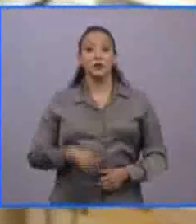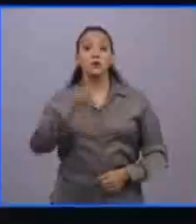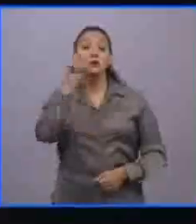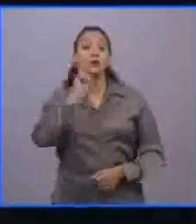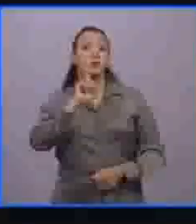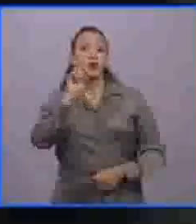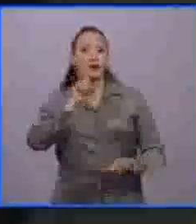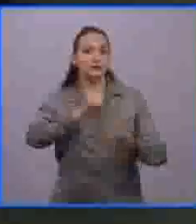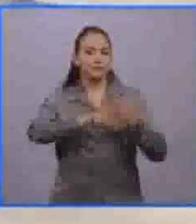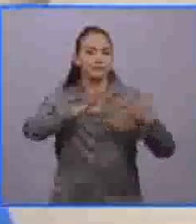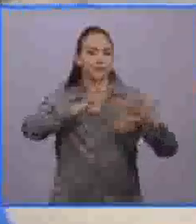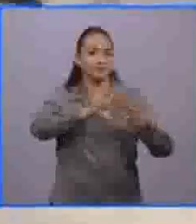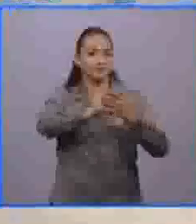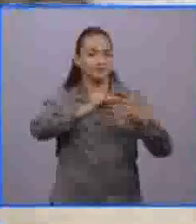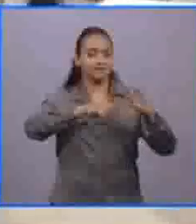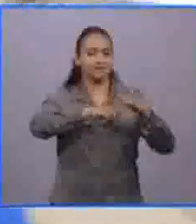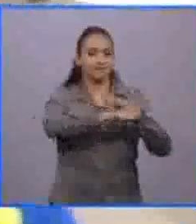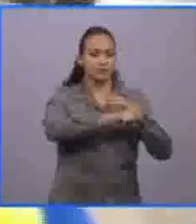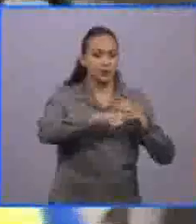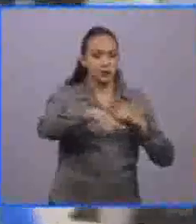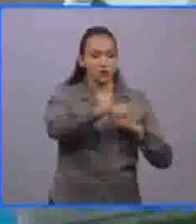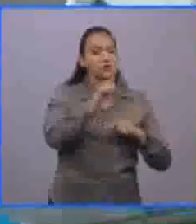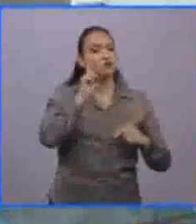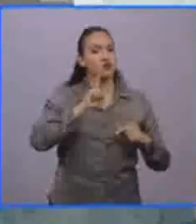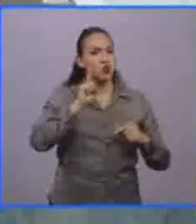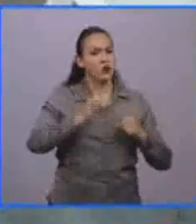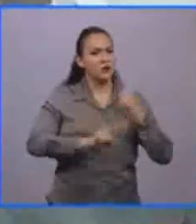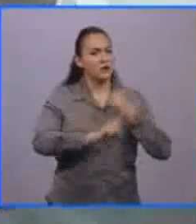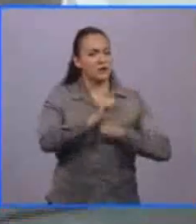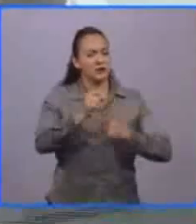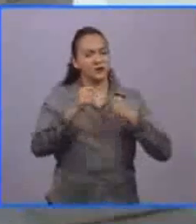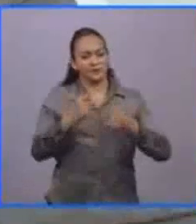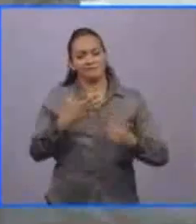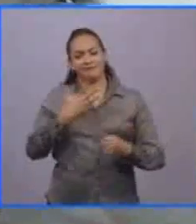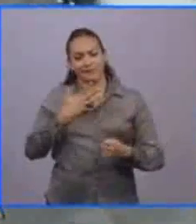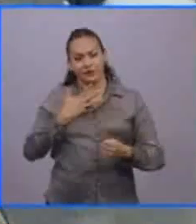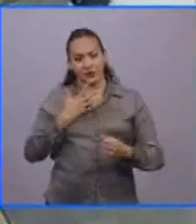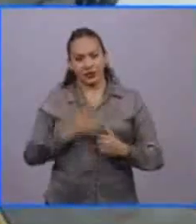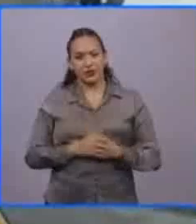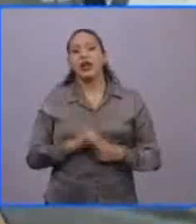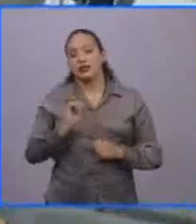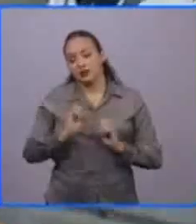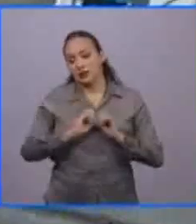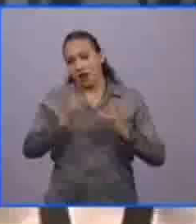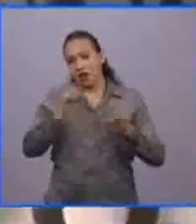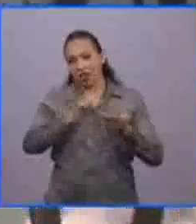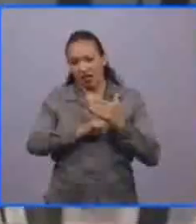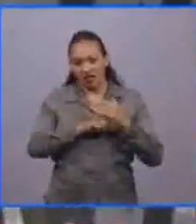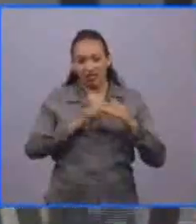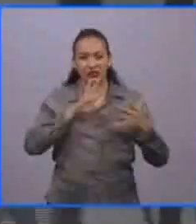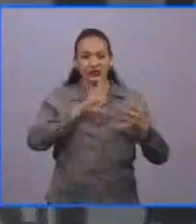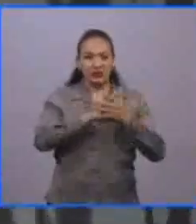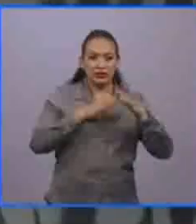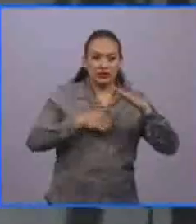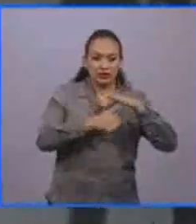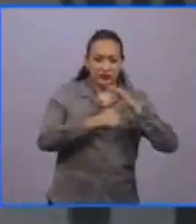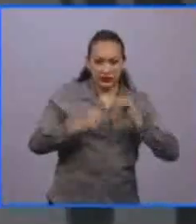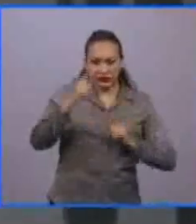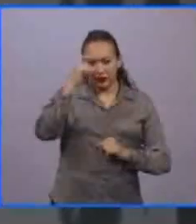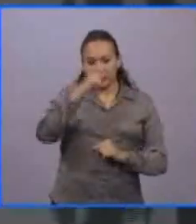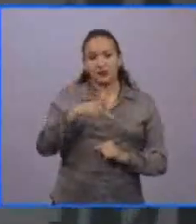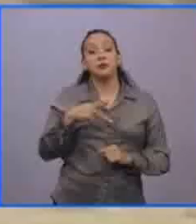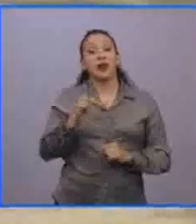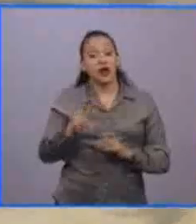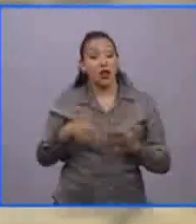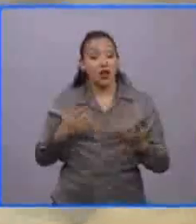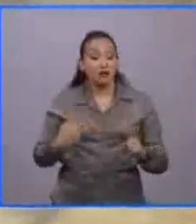Las mujeres privadas de la libertad enfrentan desafíos que van más allá del encierro. Esta fue la temática del diálogo